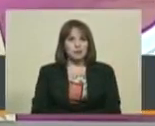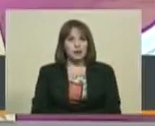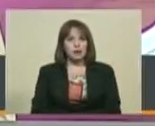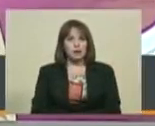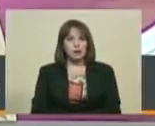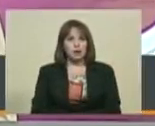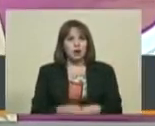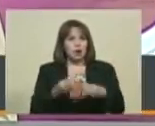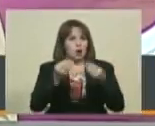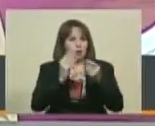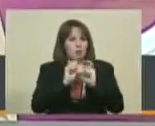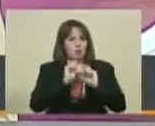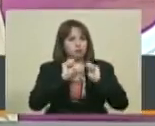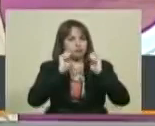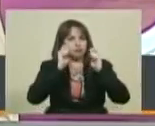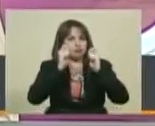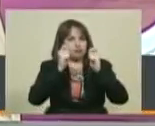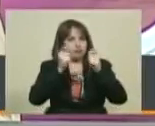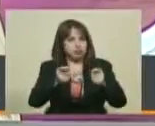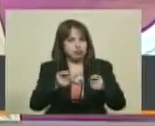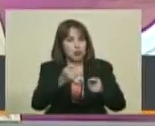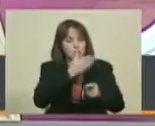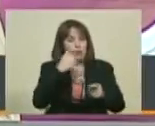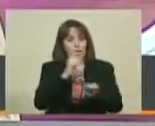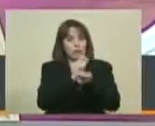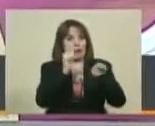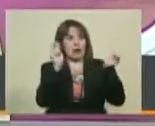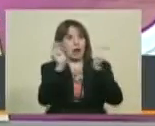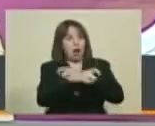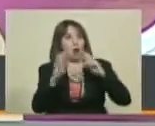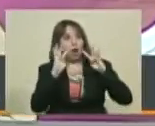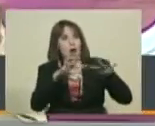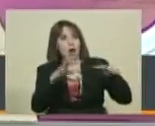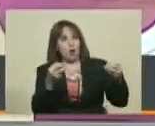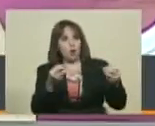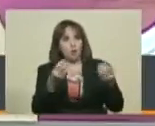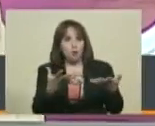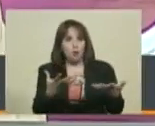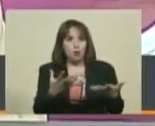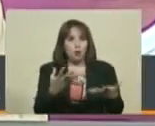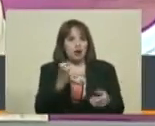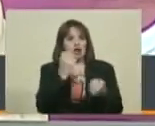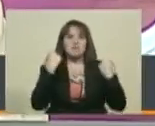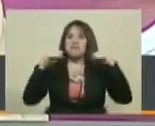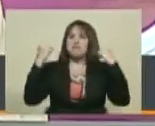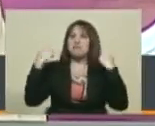transformadora. Los planes no pueden ser ejercicios solo metodológicos.